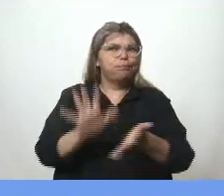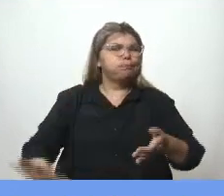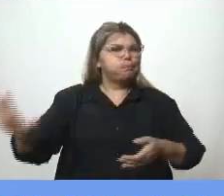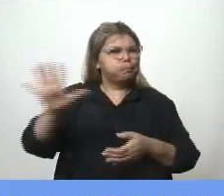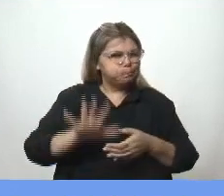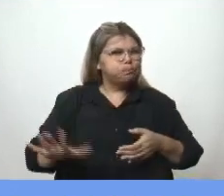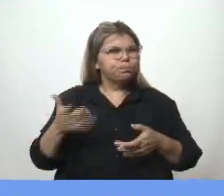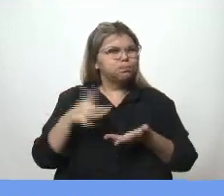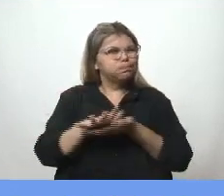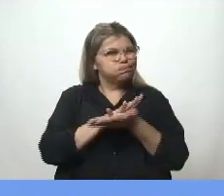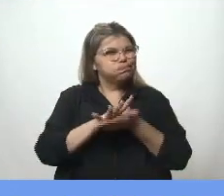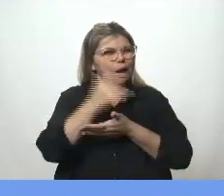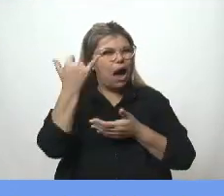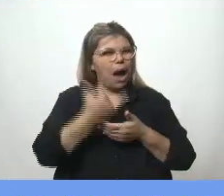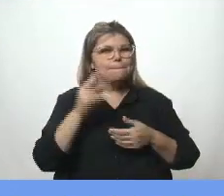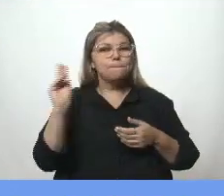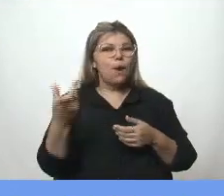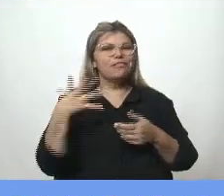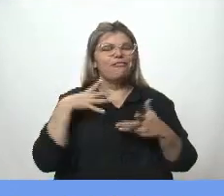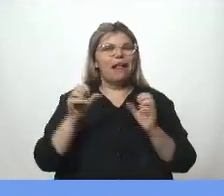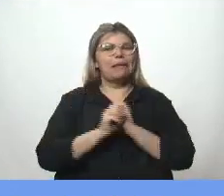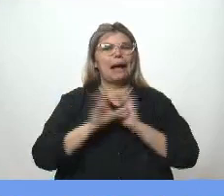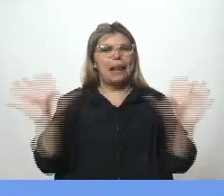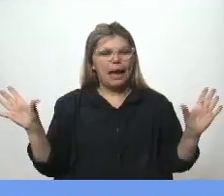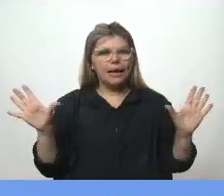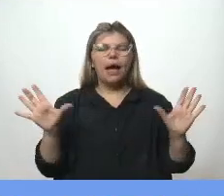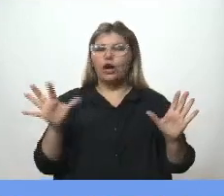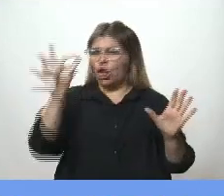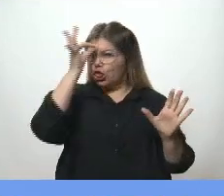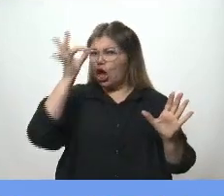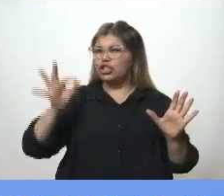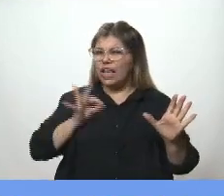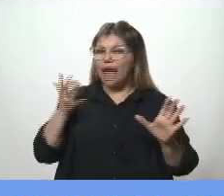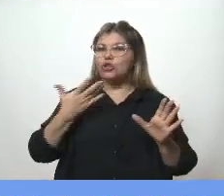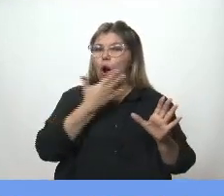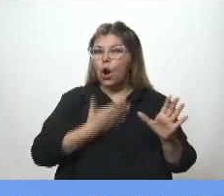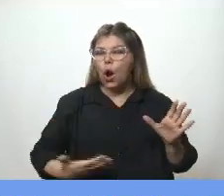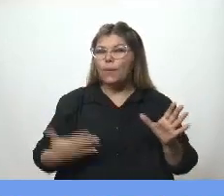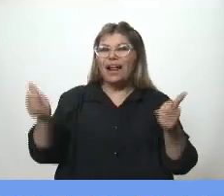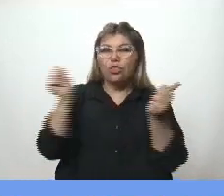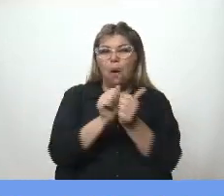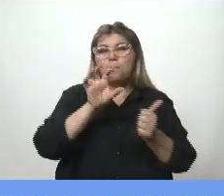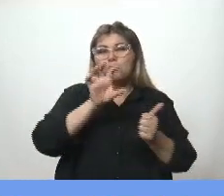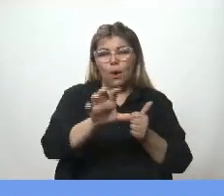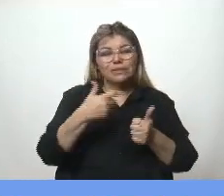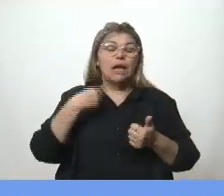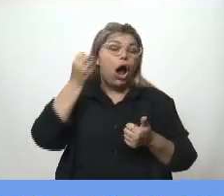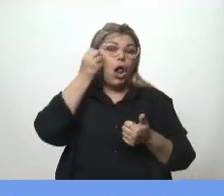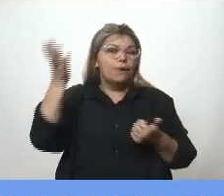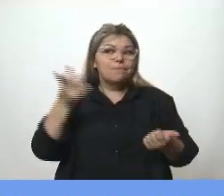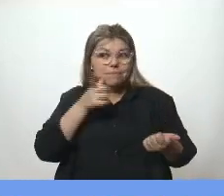cosas muy turbias después con muertes que nunca fueron aclaradas doce años gobernando gobernando la provincia se han olvidado